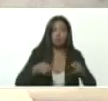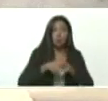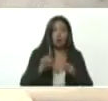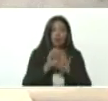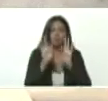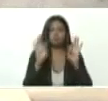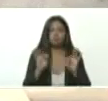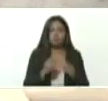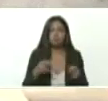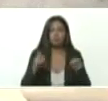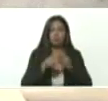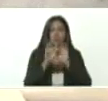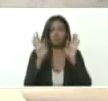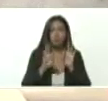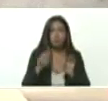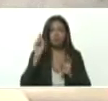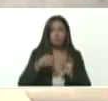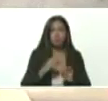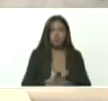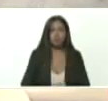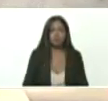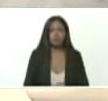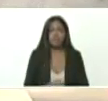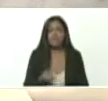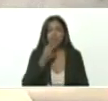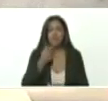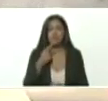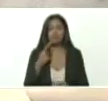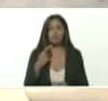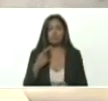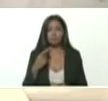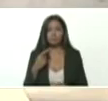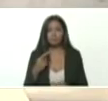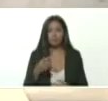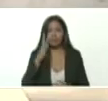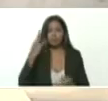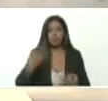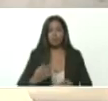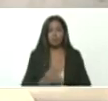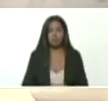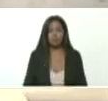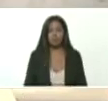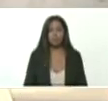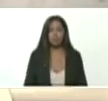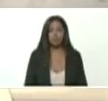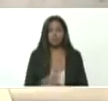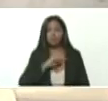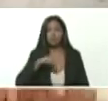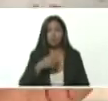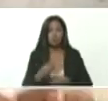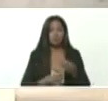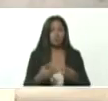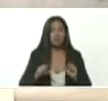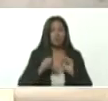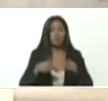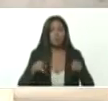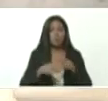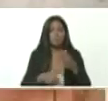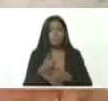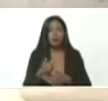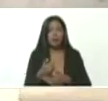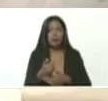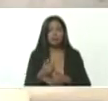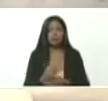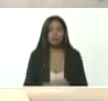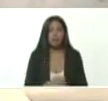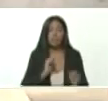una experiencia maravillosa, maravillosa, y que bueno, yo estoy seguro que no nos vamos a quedar ninguna escuela